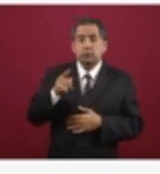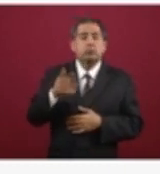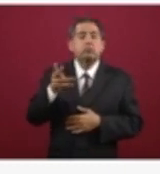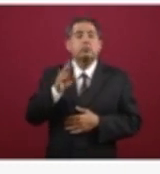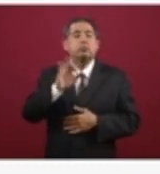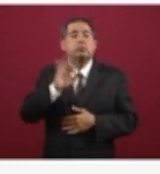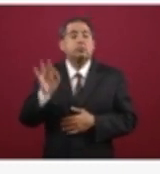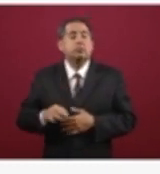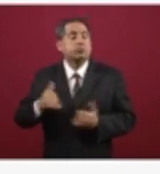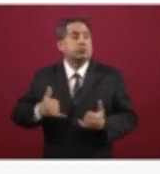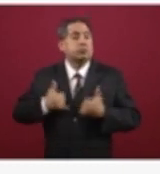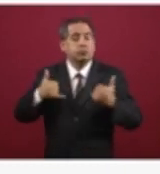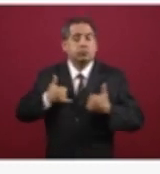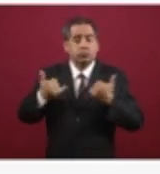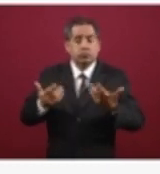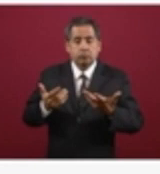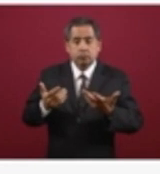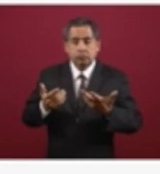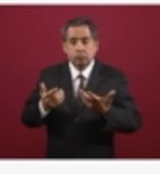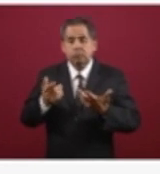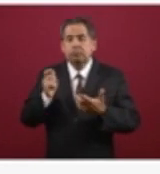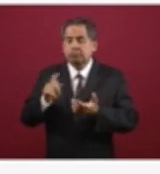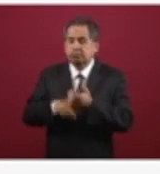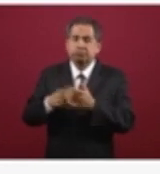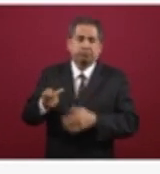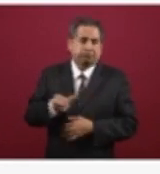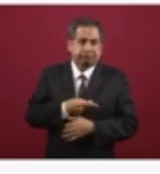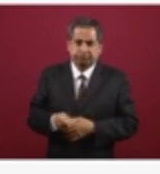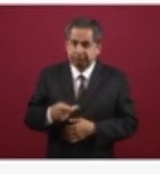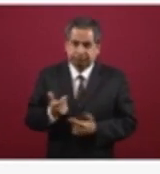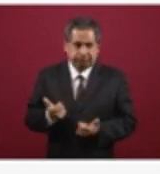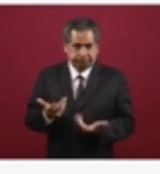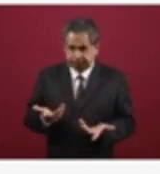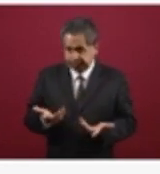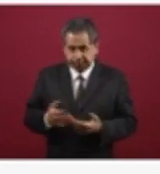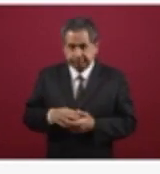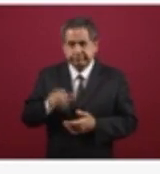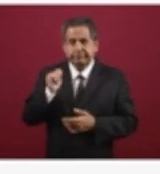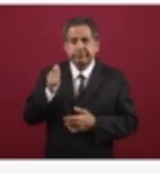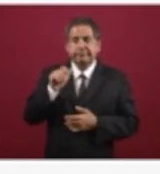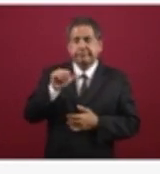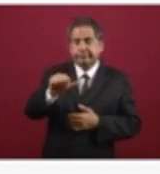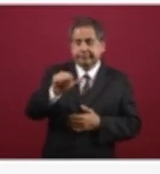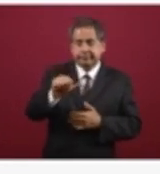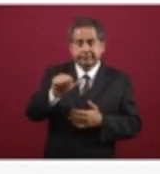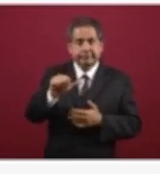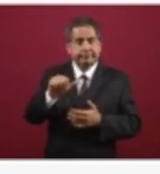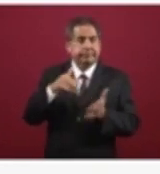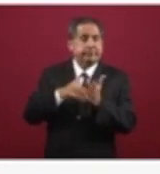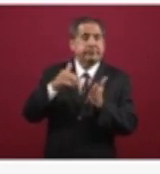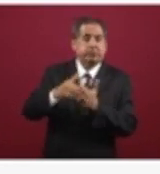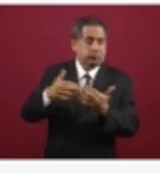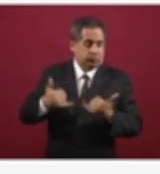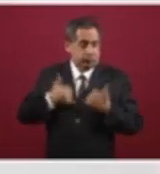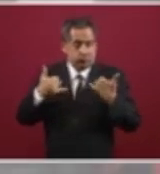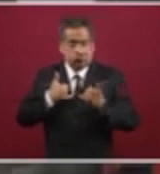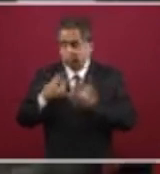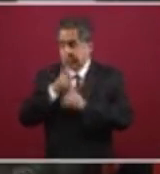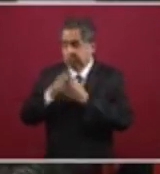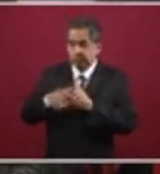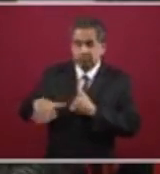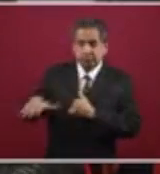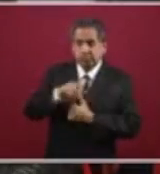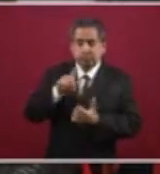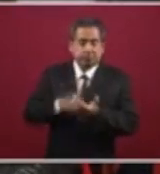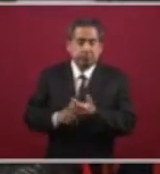de la población joven se encuentra en pobreza, es decir, 16 millones de jóvenes en el país están